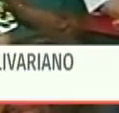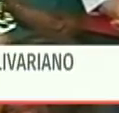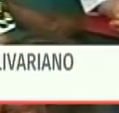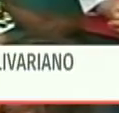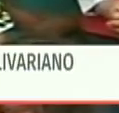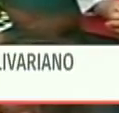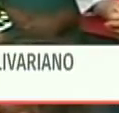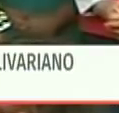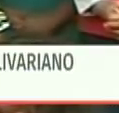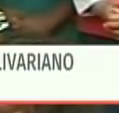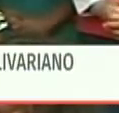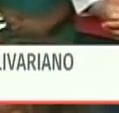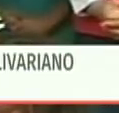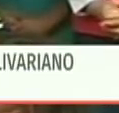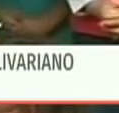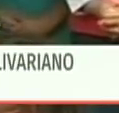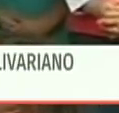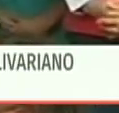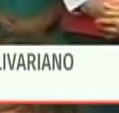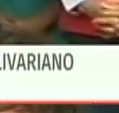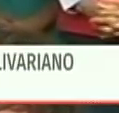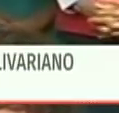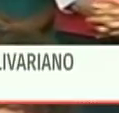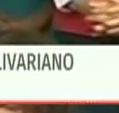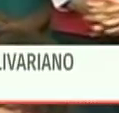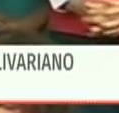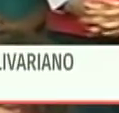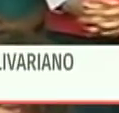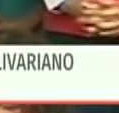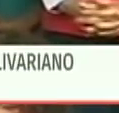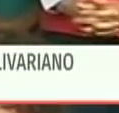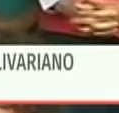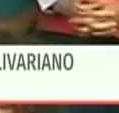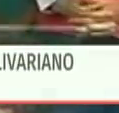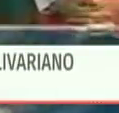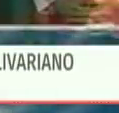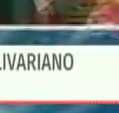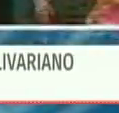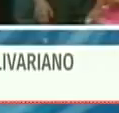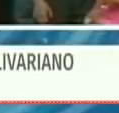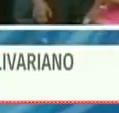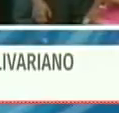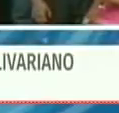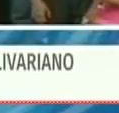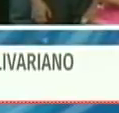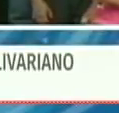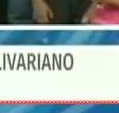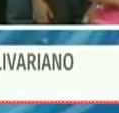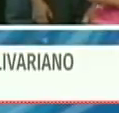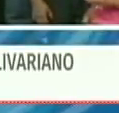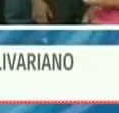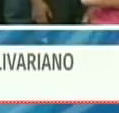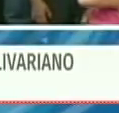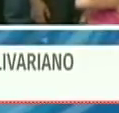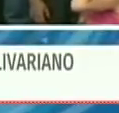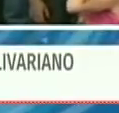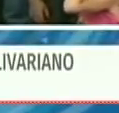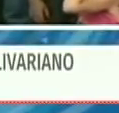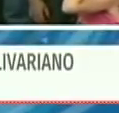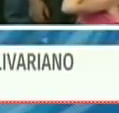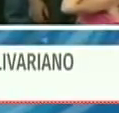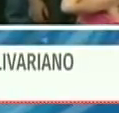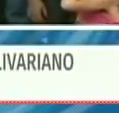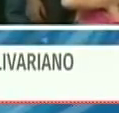vamos a tener un regreso de clases felices, de verdad, en paz, en armonía, porque así nuestro gobierno bolivariano así lo está